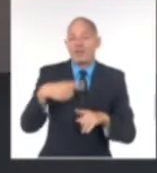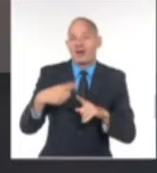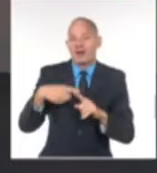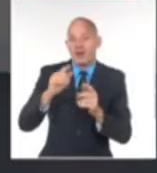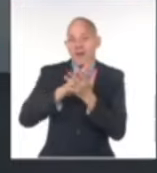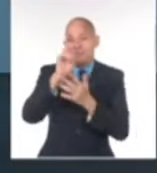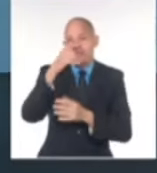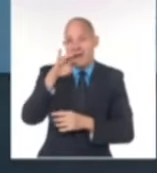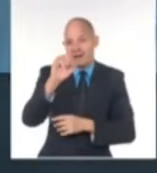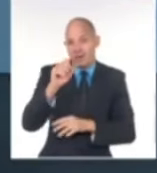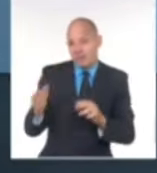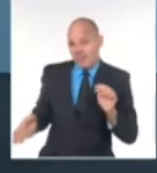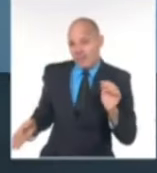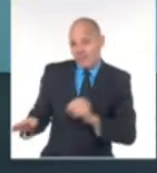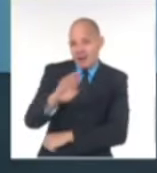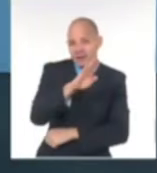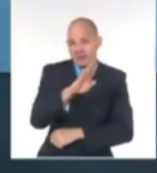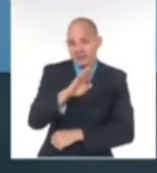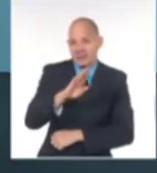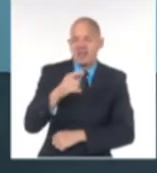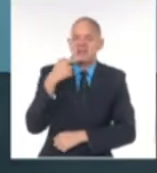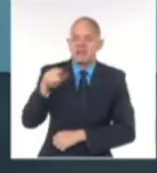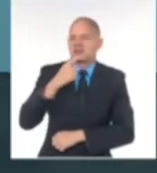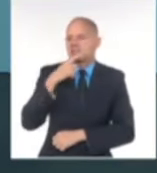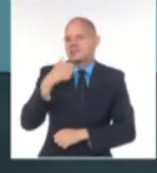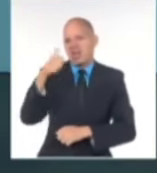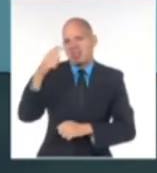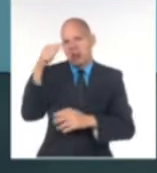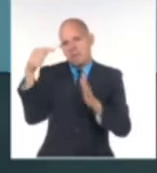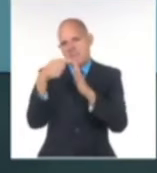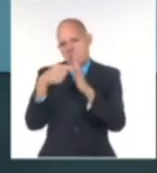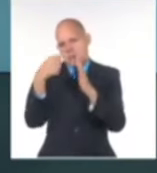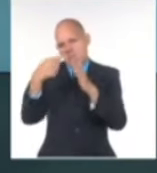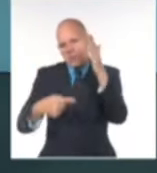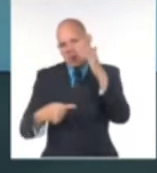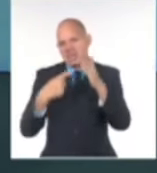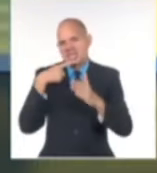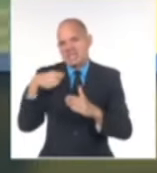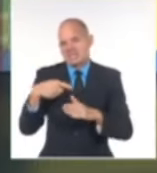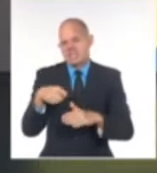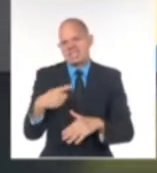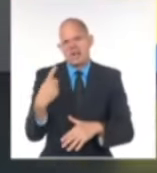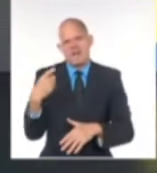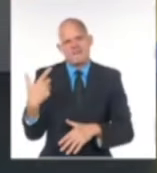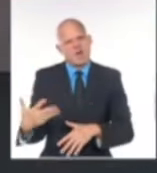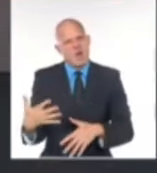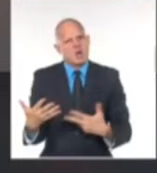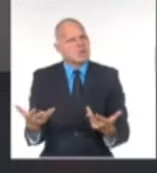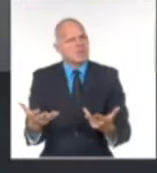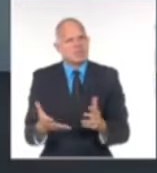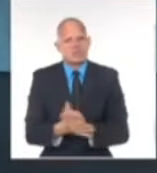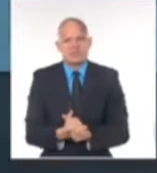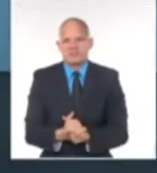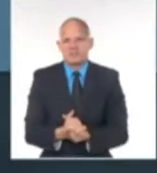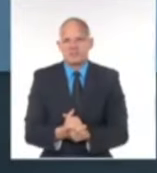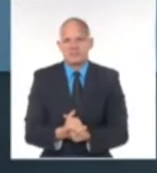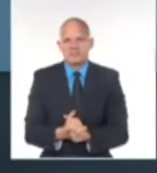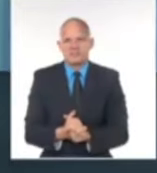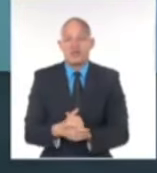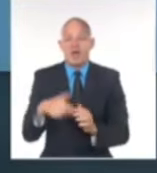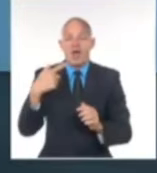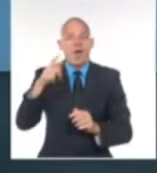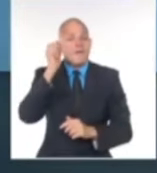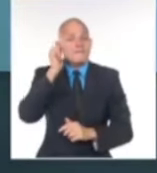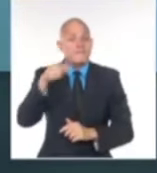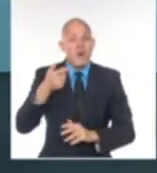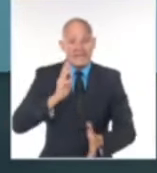el 14º puesto en la clasificatoria del disco con un insuficiente 60-92 como mejor resultado. Roxana Gómez en los